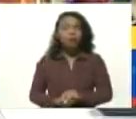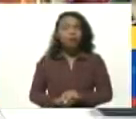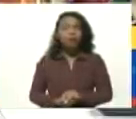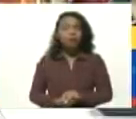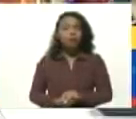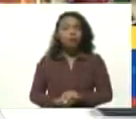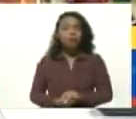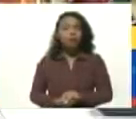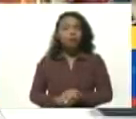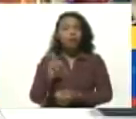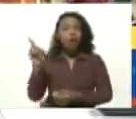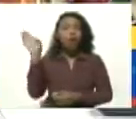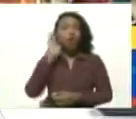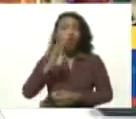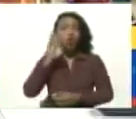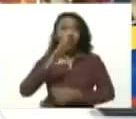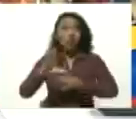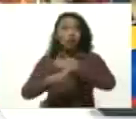Y los corruptos,